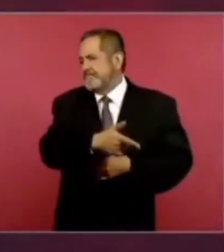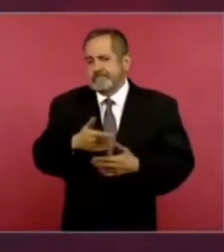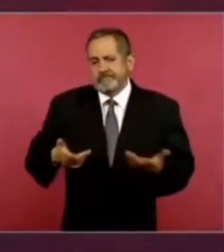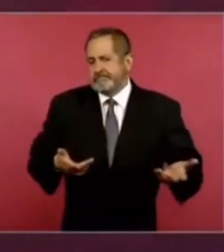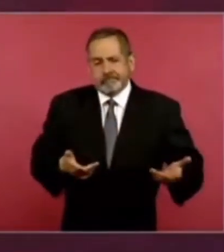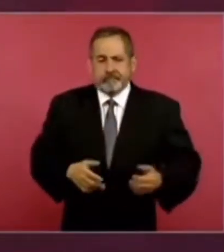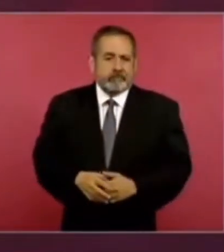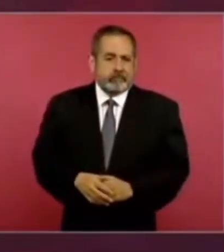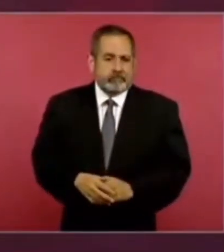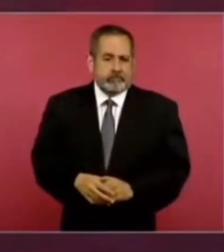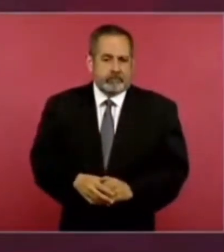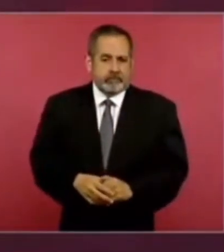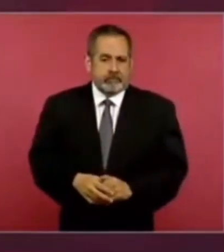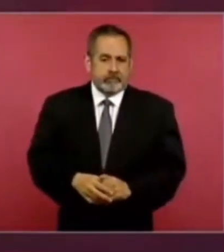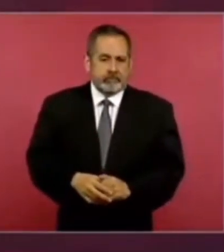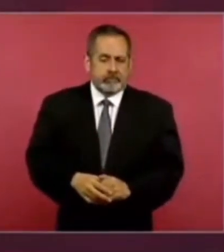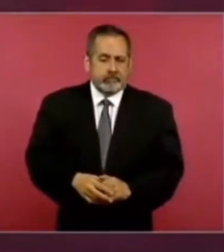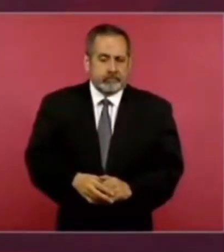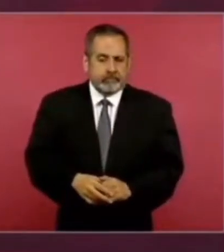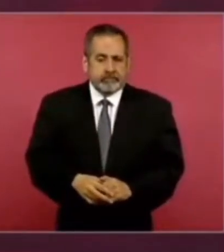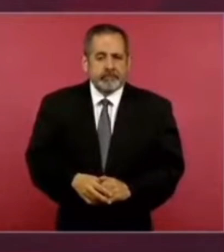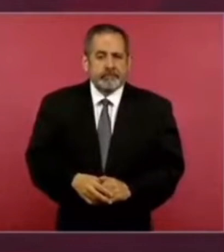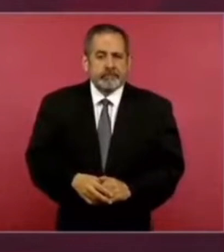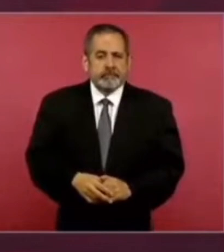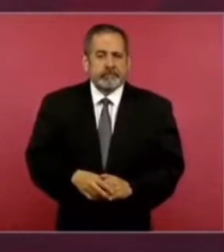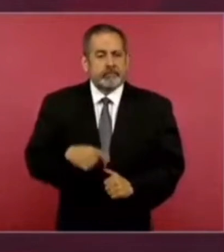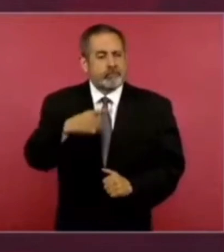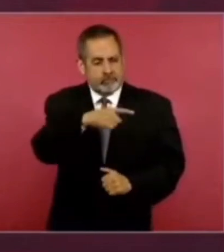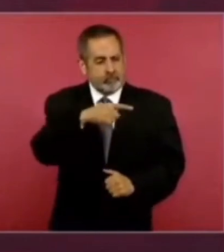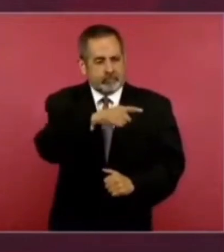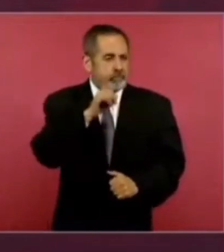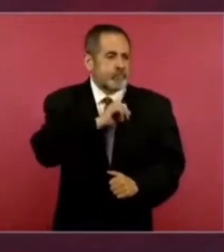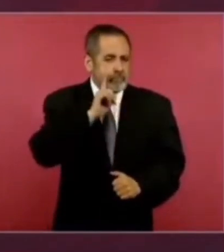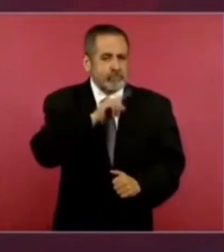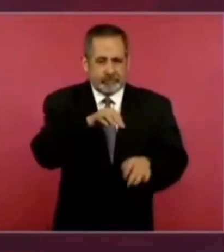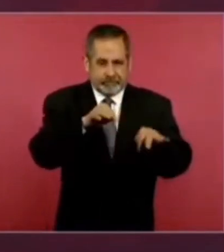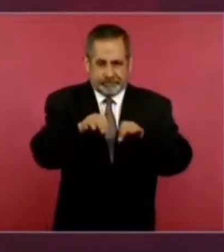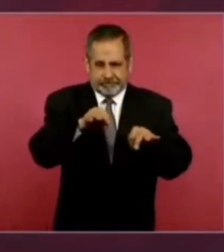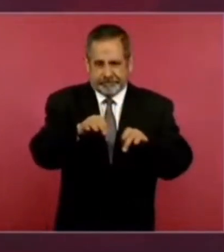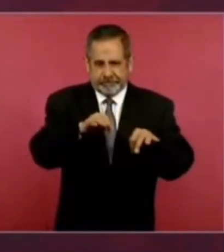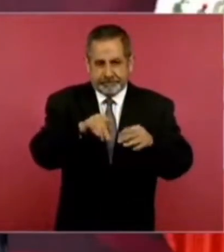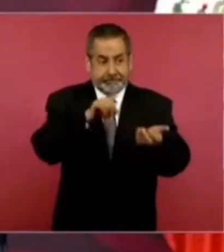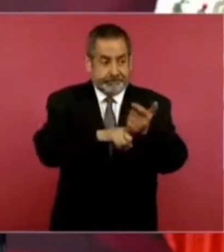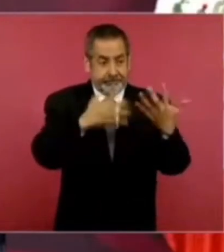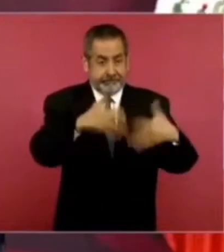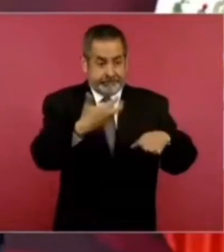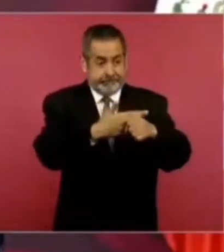chatarra a los bancos, se les pagó